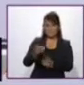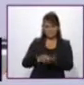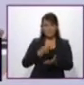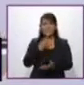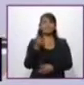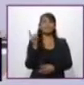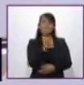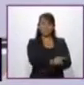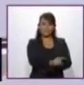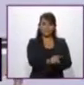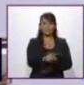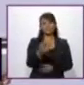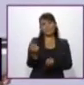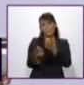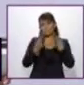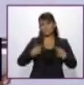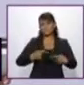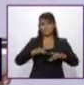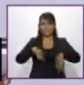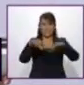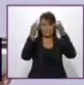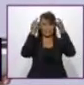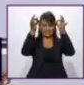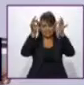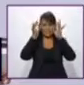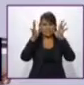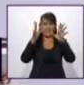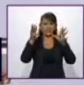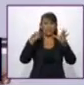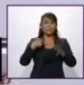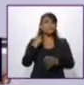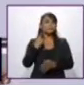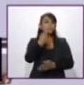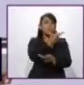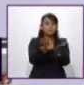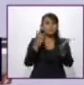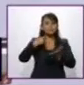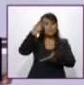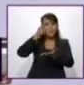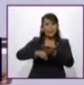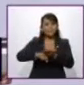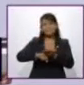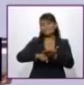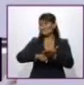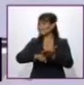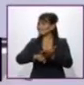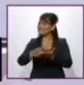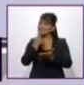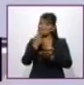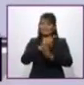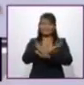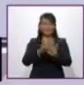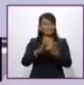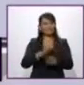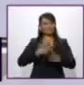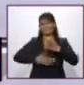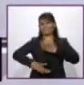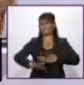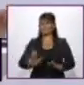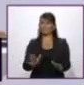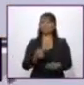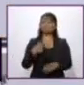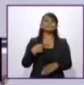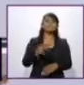corrupción y por eso ya no creen en la política. Hoy nos toca garantizar que esto cambie. ¿Cómo lo cambias y cómo le dices a la